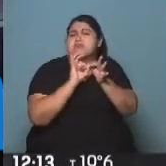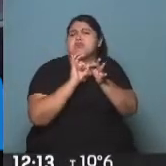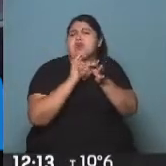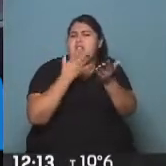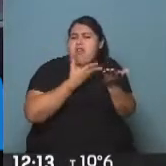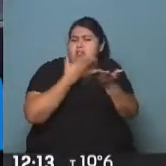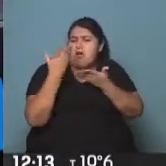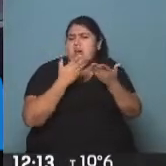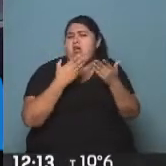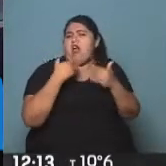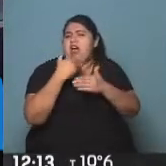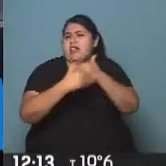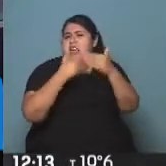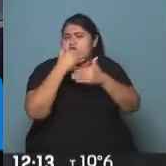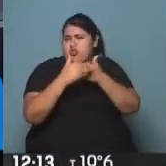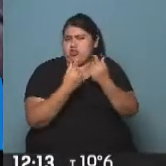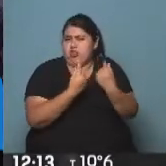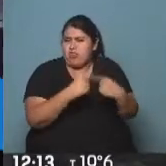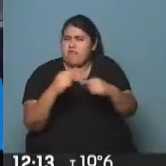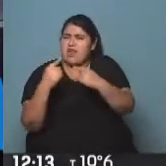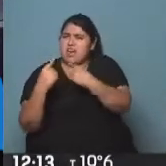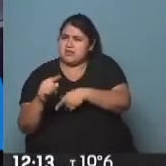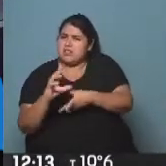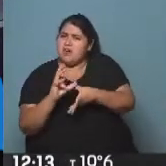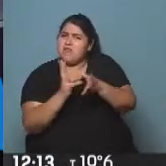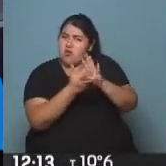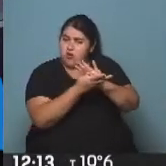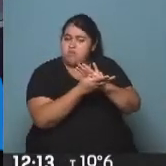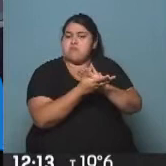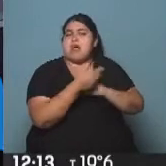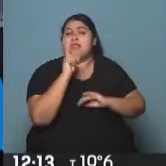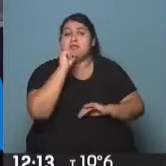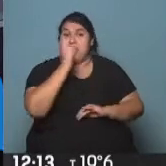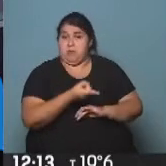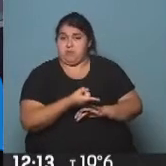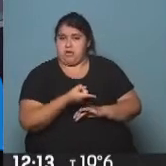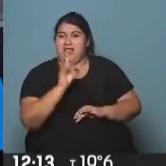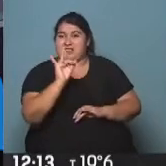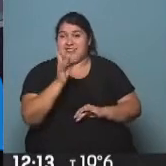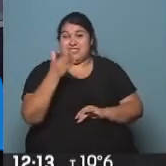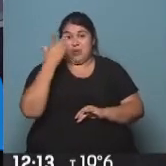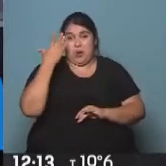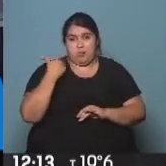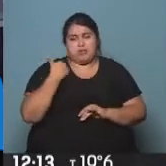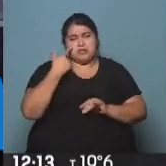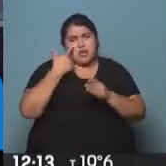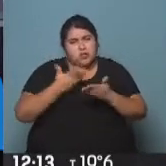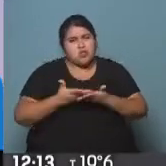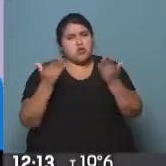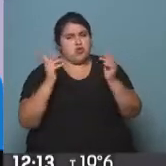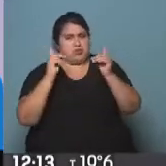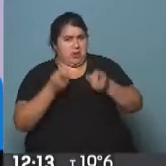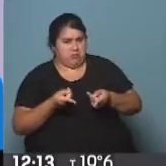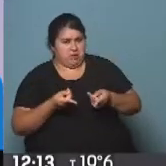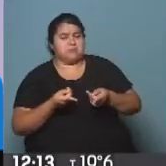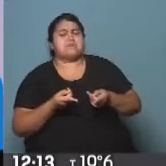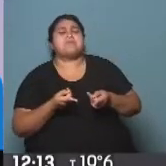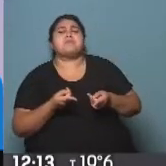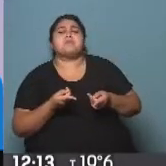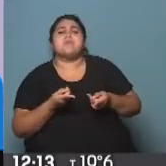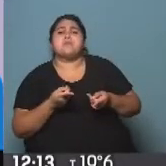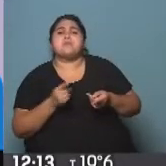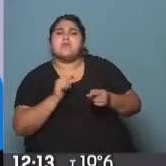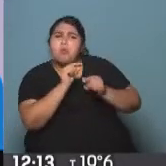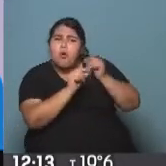niveles de desarrollo. Esto también quedó de manifiesto en diciembre pasado, cuando bajo la premisa de